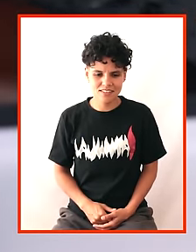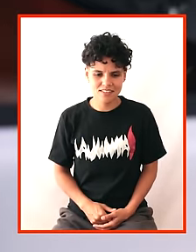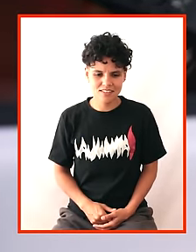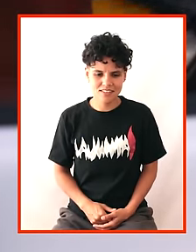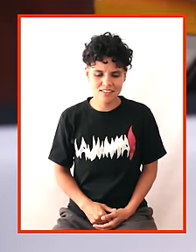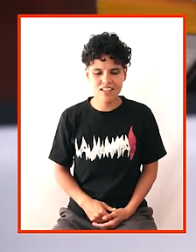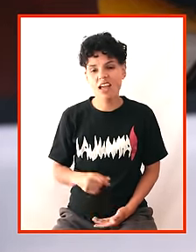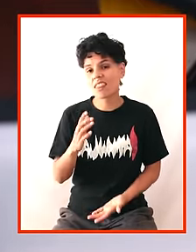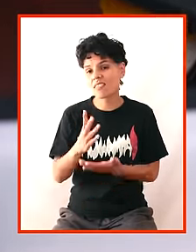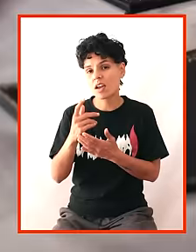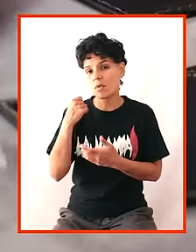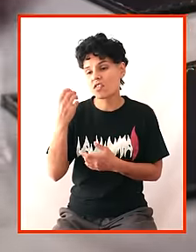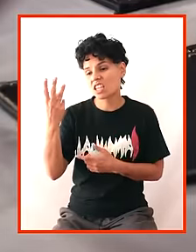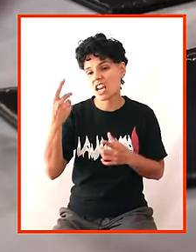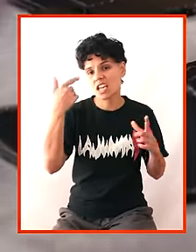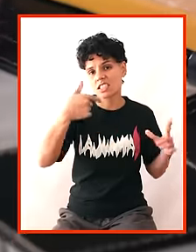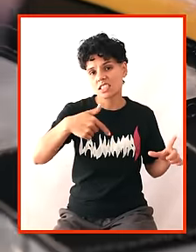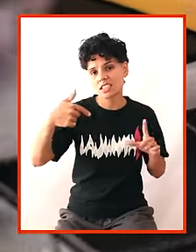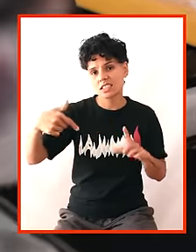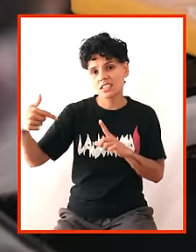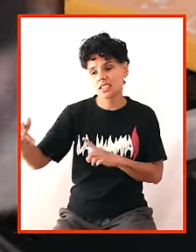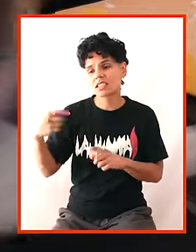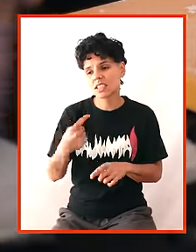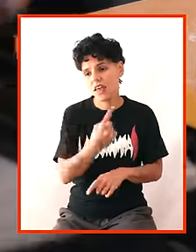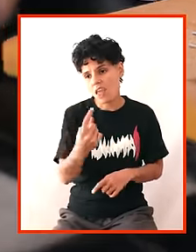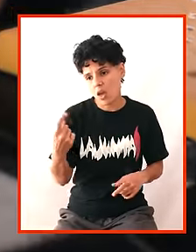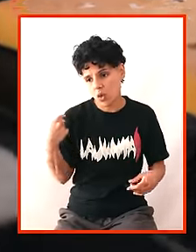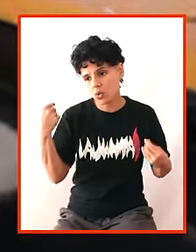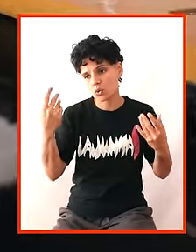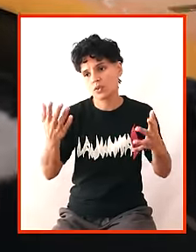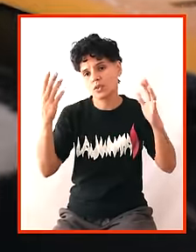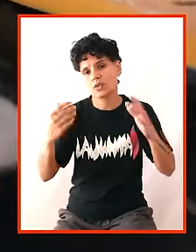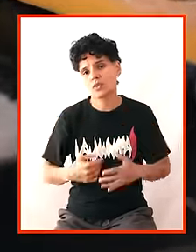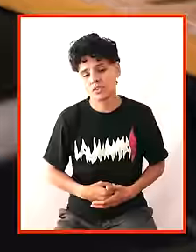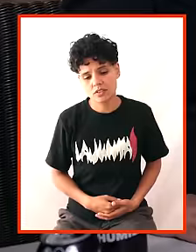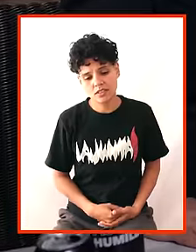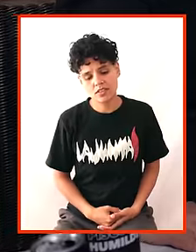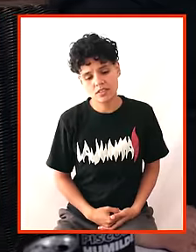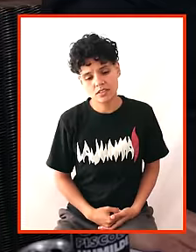Creo que eran 3 cuadros, ¿ah? ¿Eh? Tanta historia no cae en un cuadro, ¿eh?